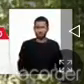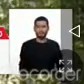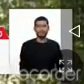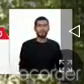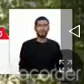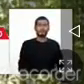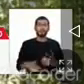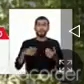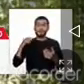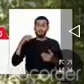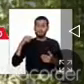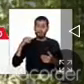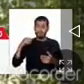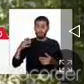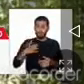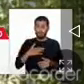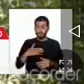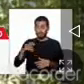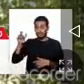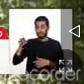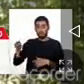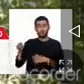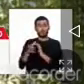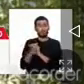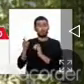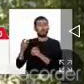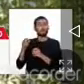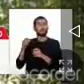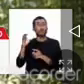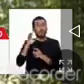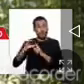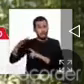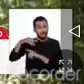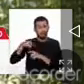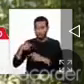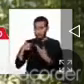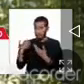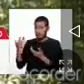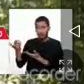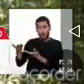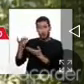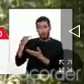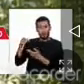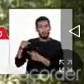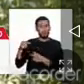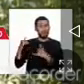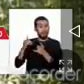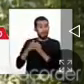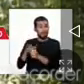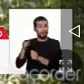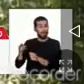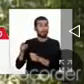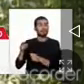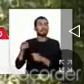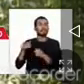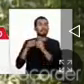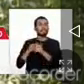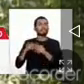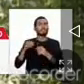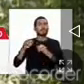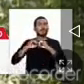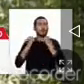Iguela, compañera mía en la Comisión Global de Economía y Clima que tuve el honor de presidir, que ahora dirige la Organización Mundial de